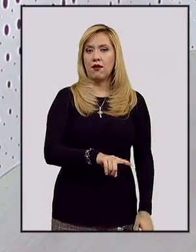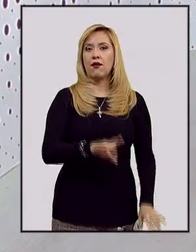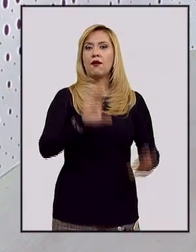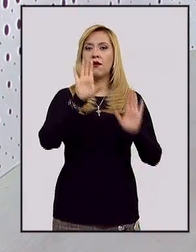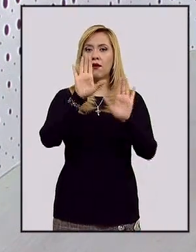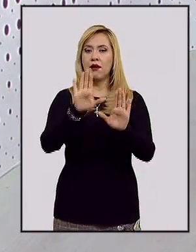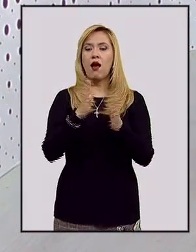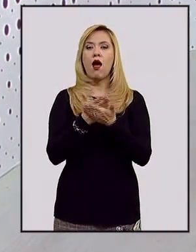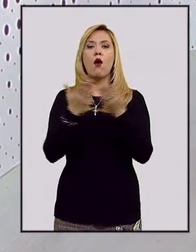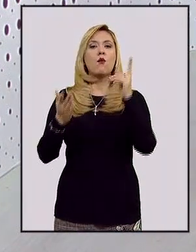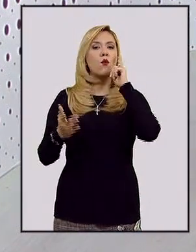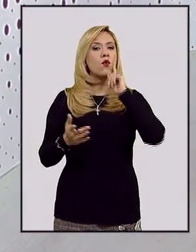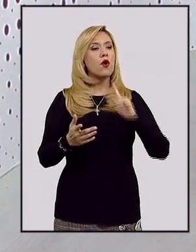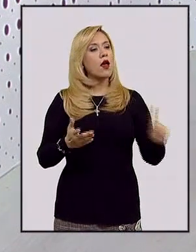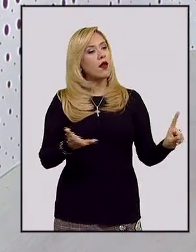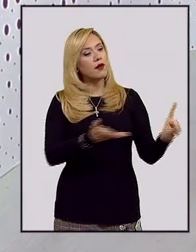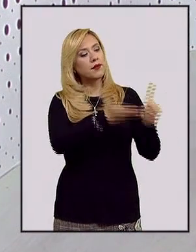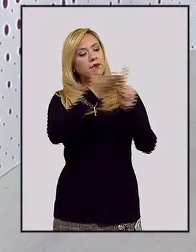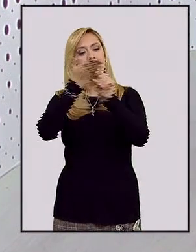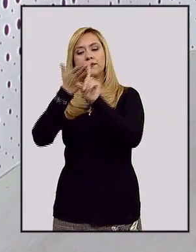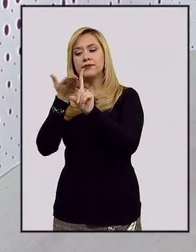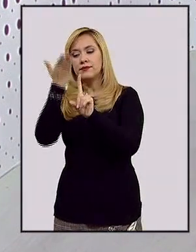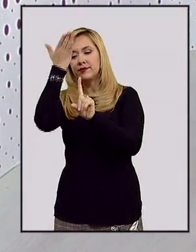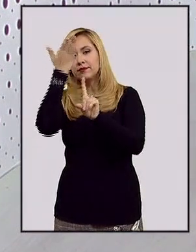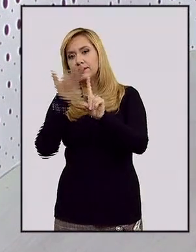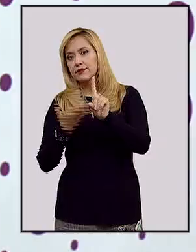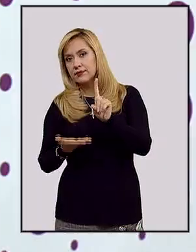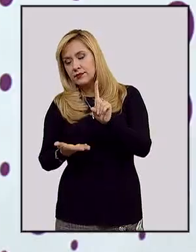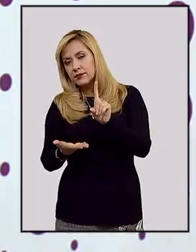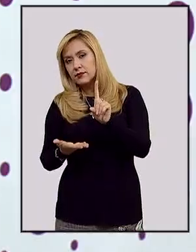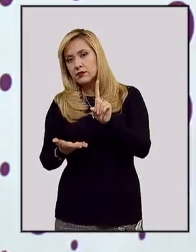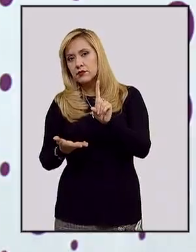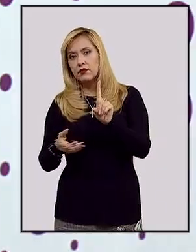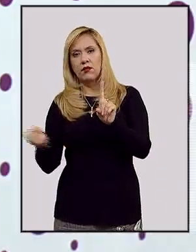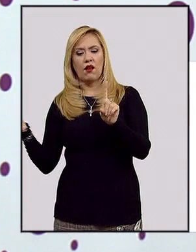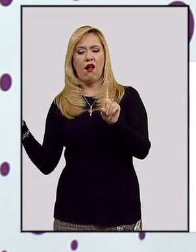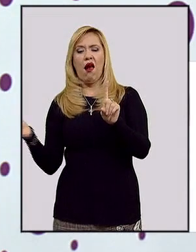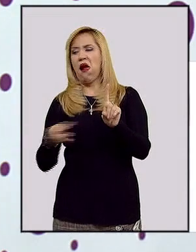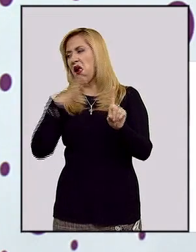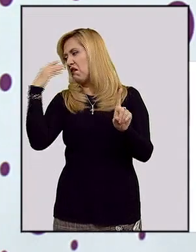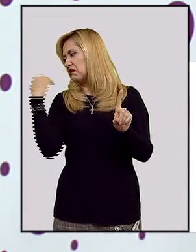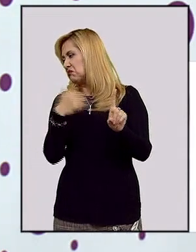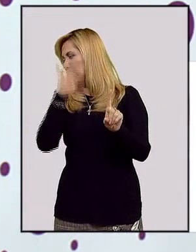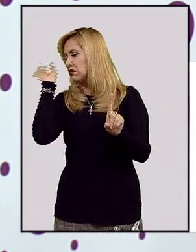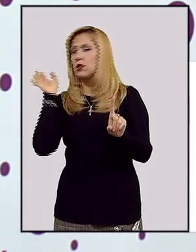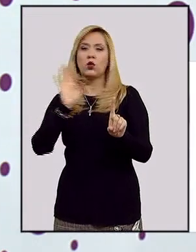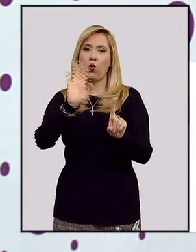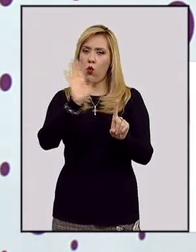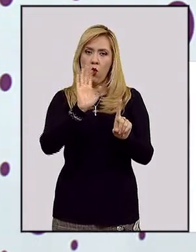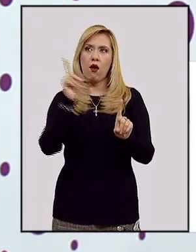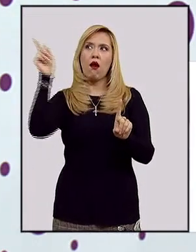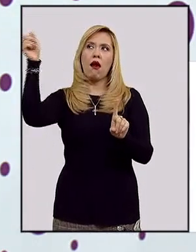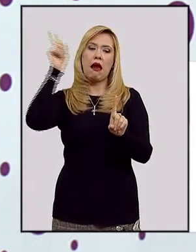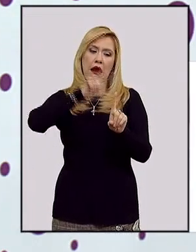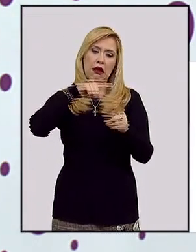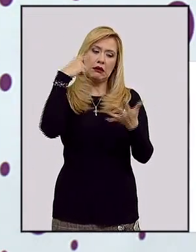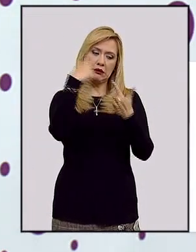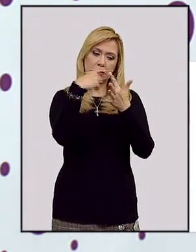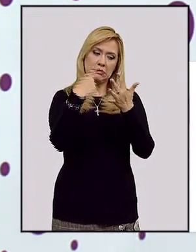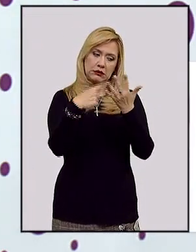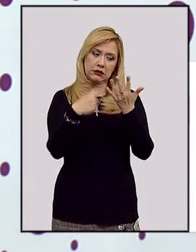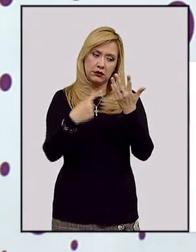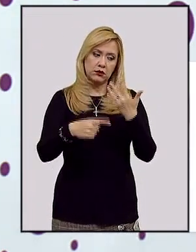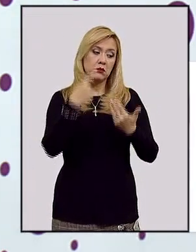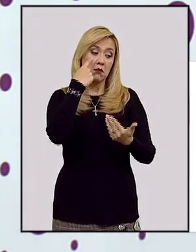se integra a la mujer. O sea, no abandonándola sin que sepa las consecuencias o lo que puede pasar, pero que ella